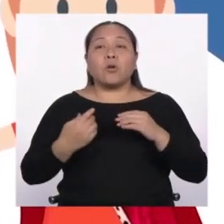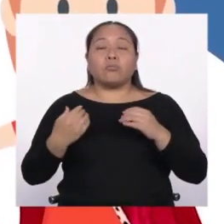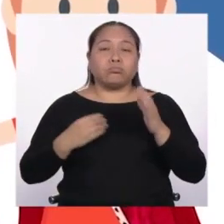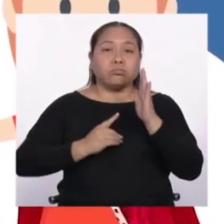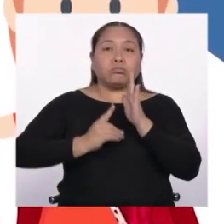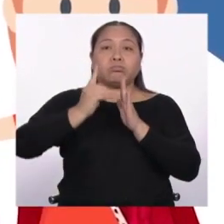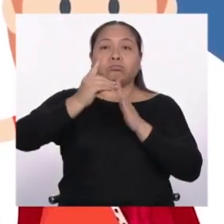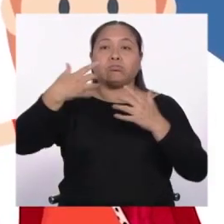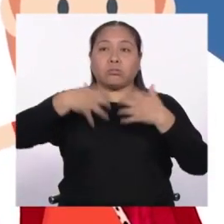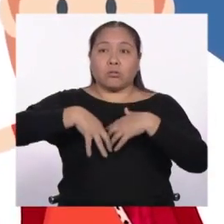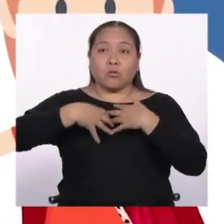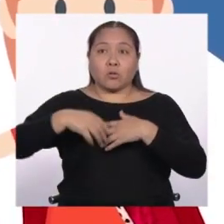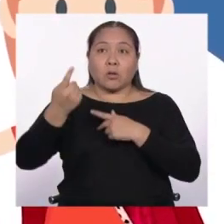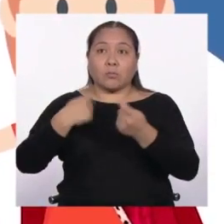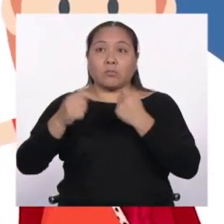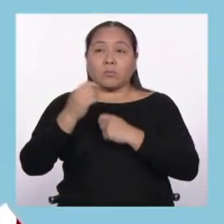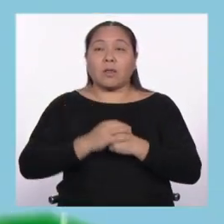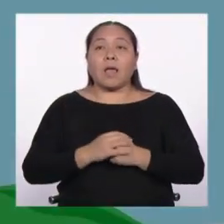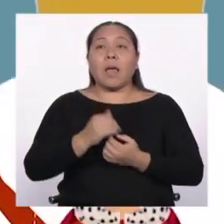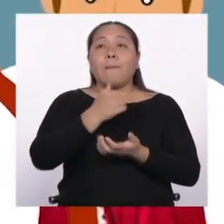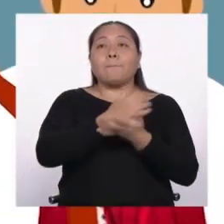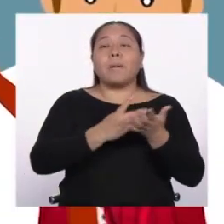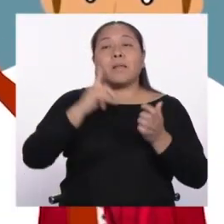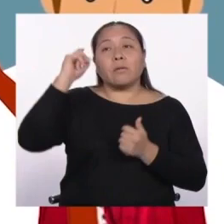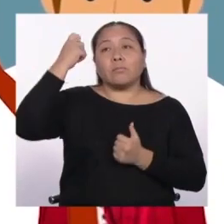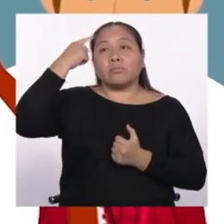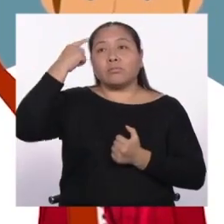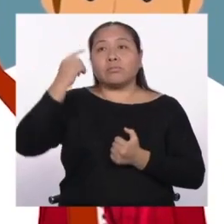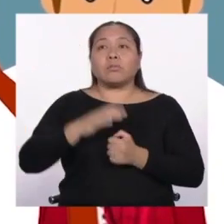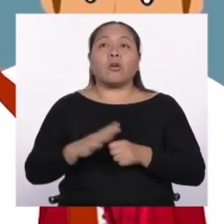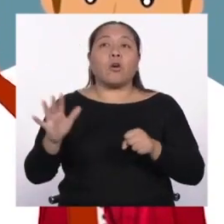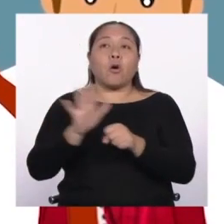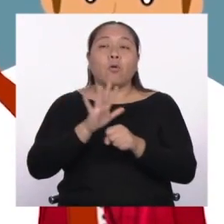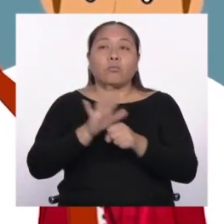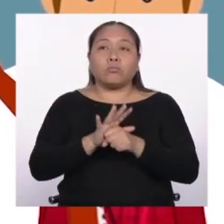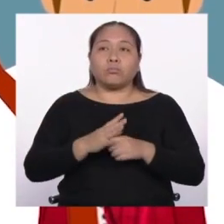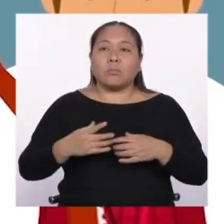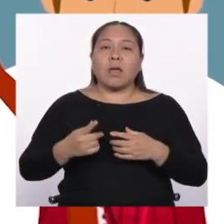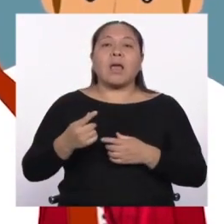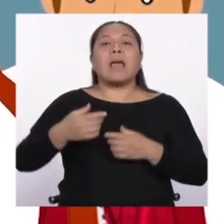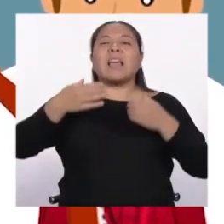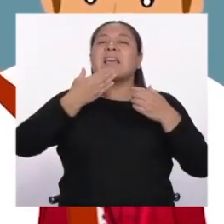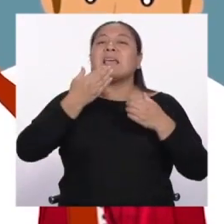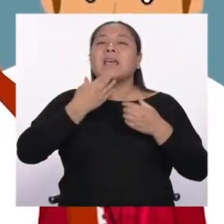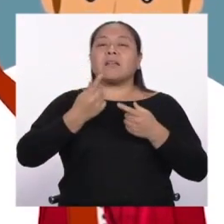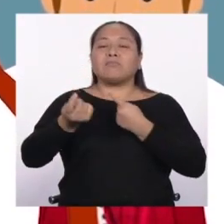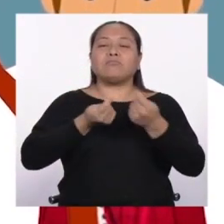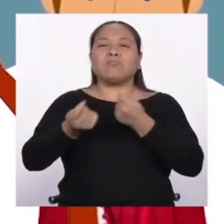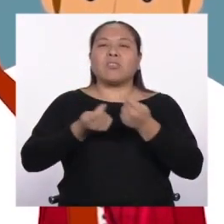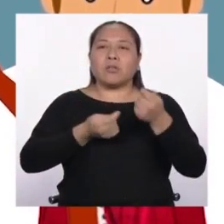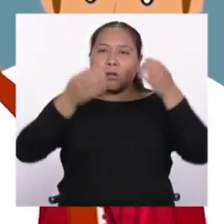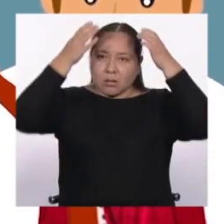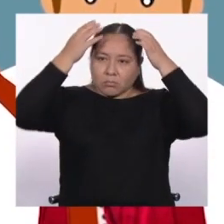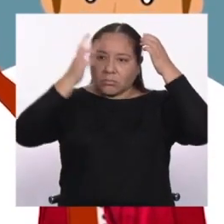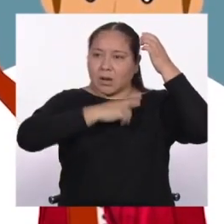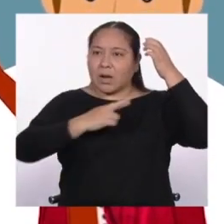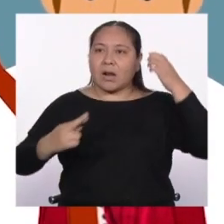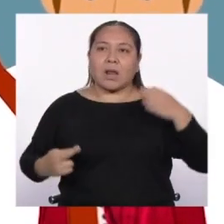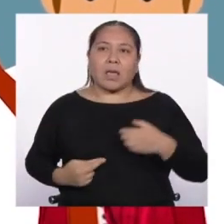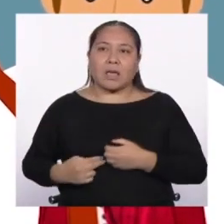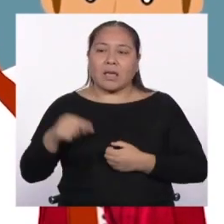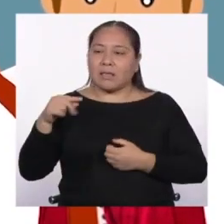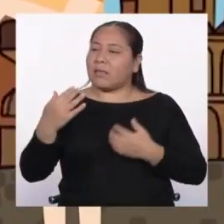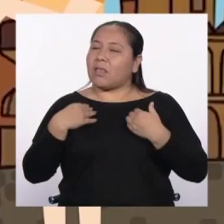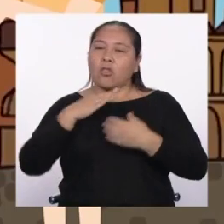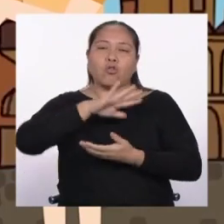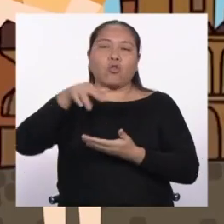En el aspecto político, funcionaba un modelo de monarquía absolutista, lo que quería decir que el rey era la única persona en quien se centraba todo el